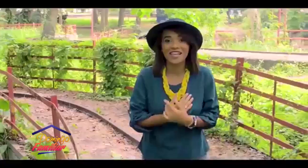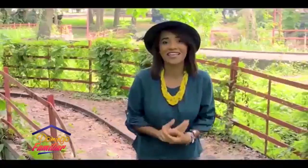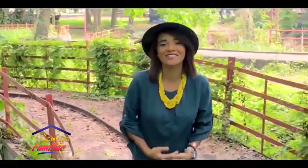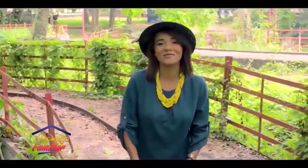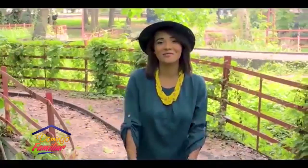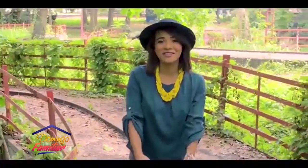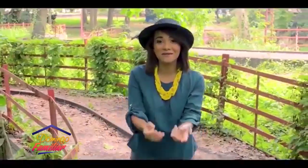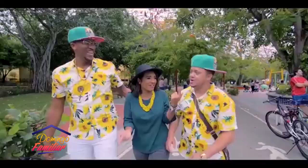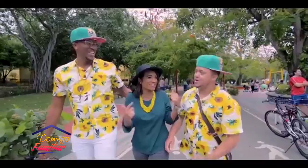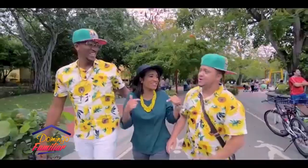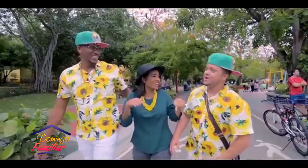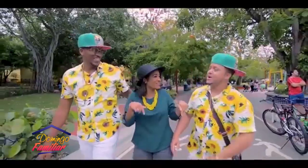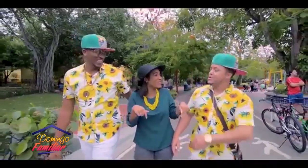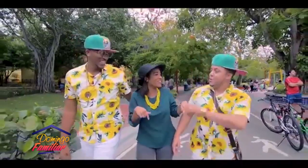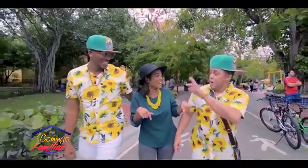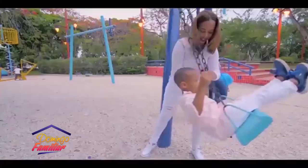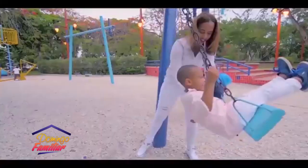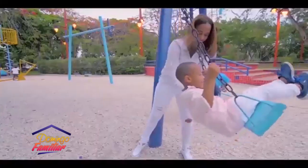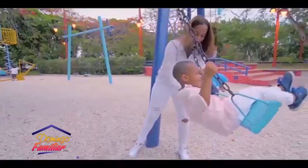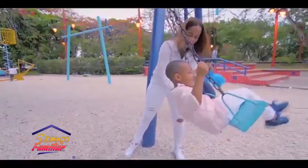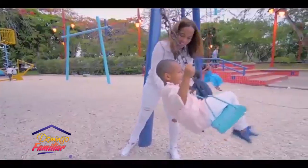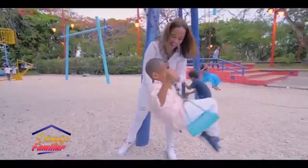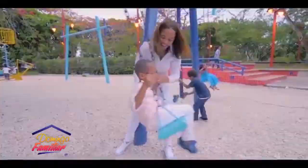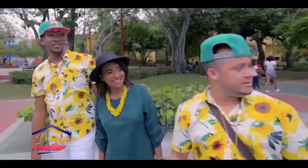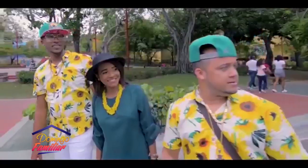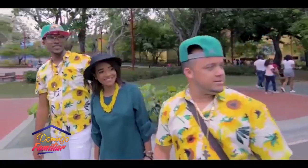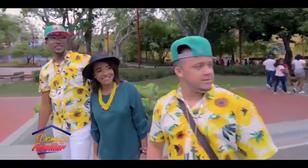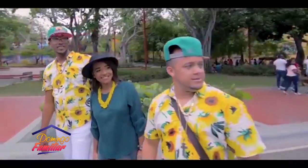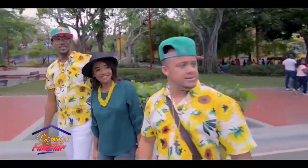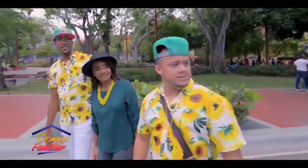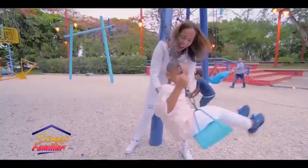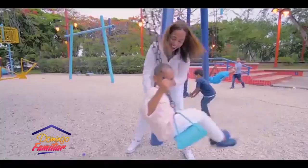yo sola, que somos amigos, que cuide a tus